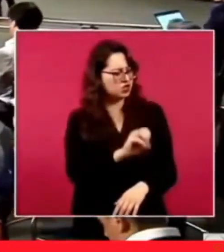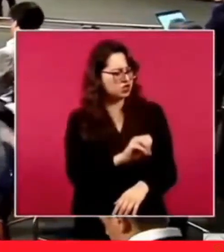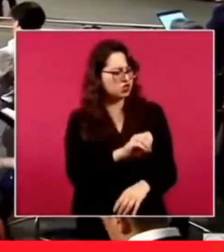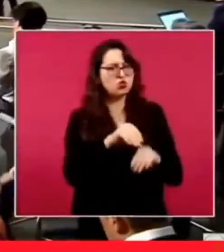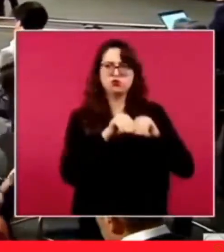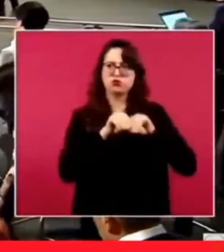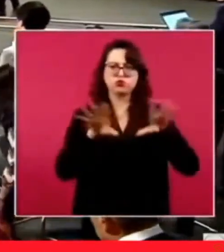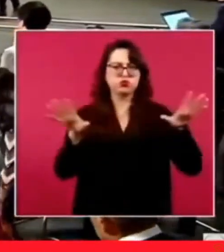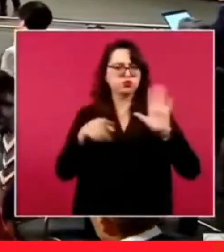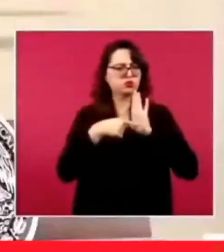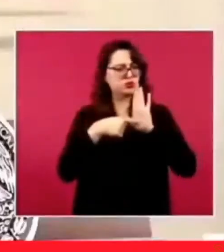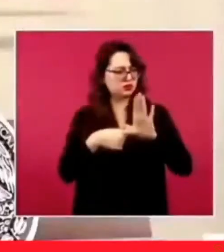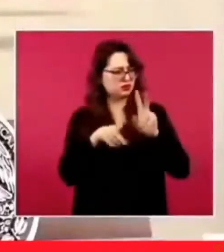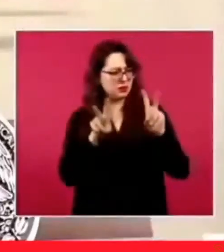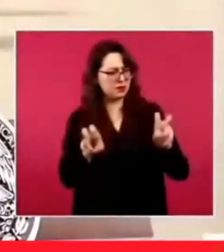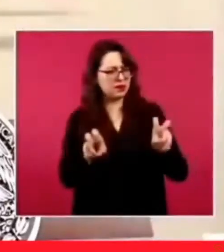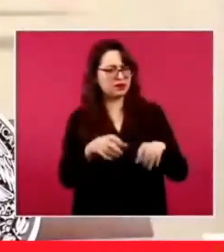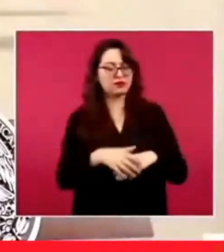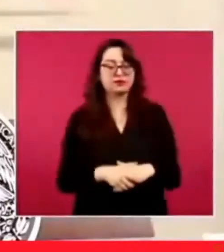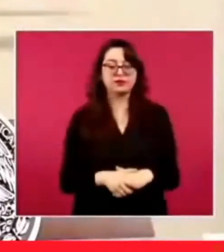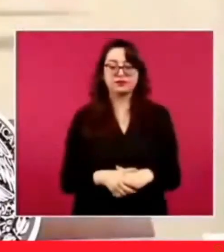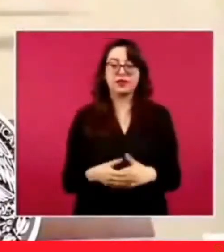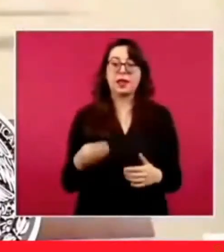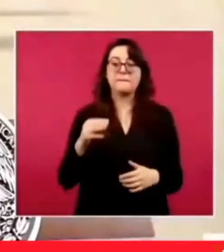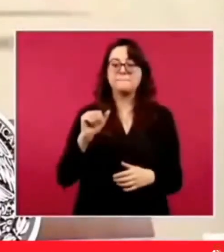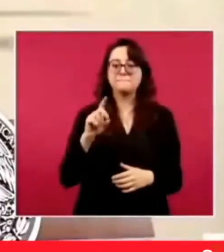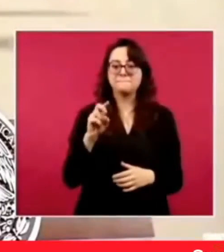Madrazo cuestionaba, Madrazo el grande,